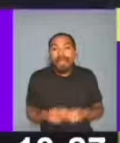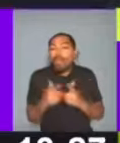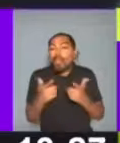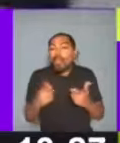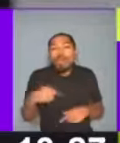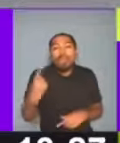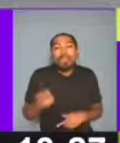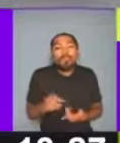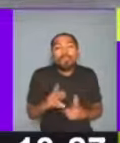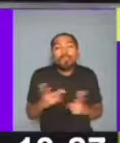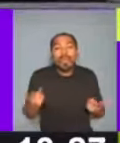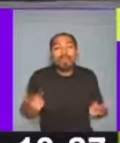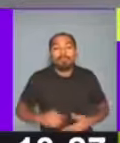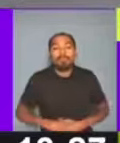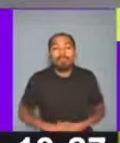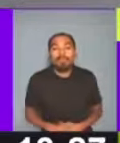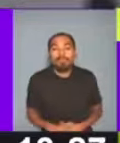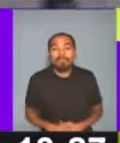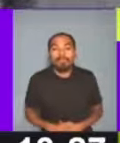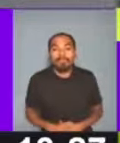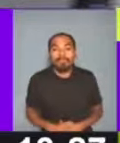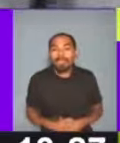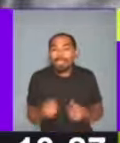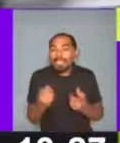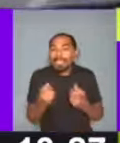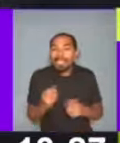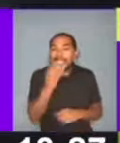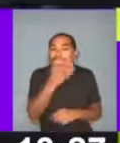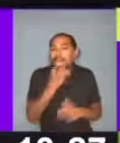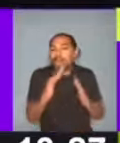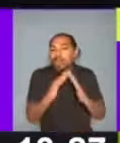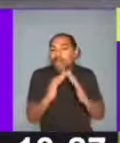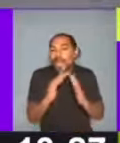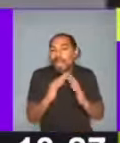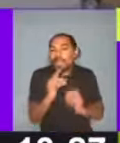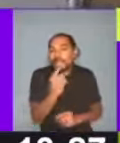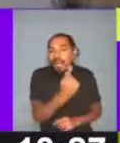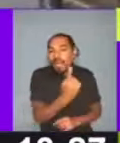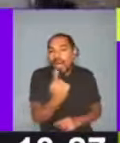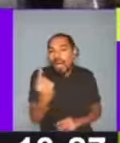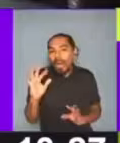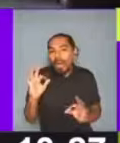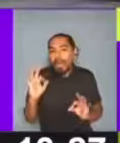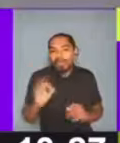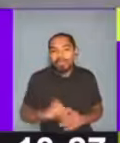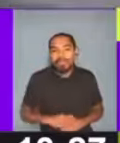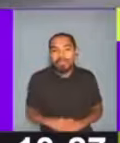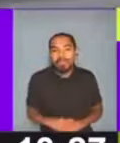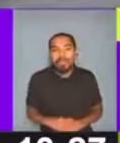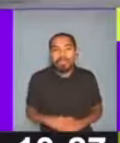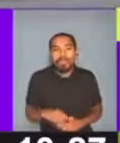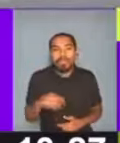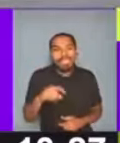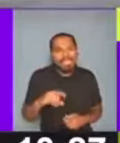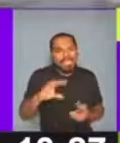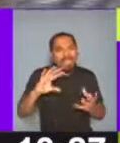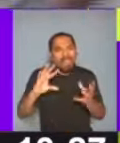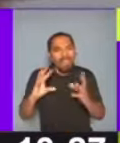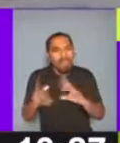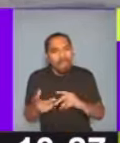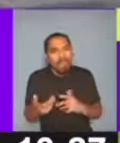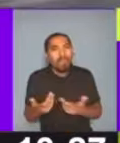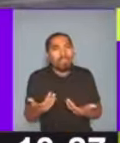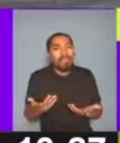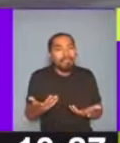poder regresar, como decíamos, a sus casas. Esta es la manera que se está haciendo ahora habitual,